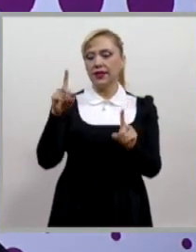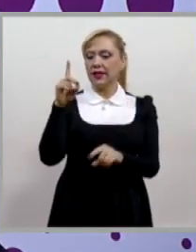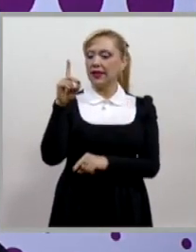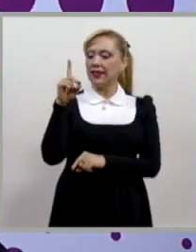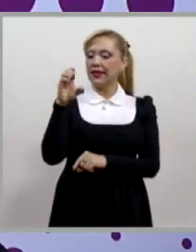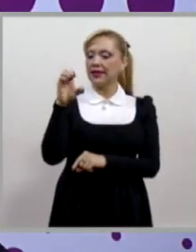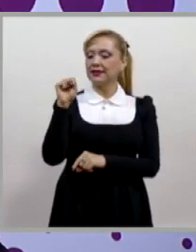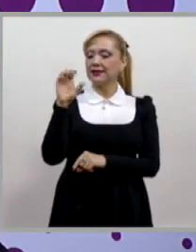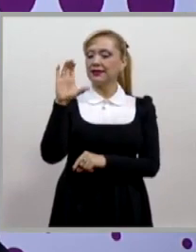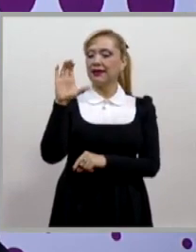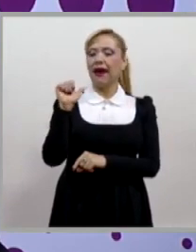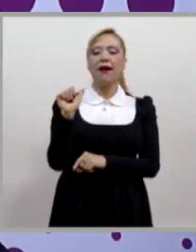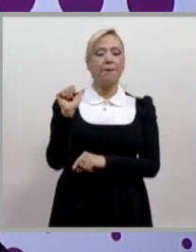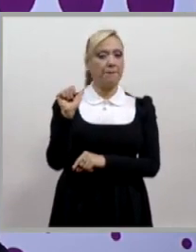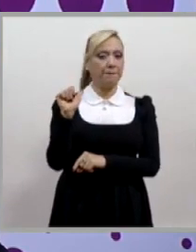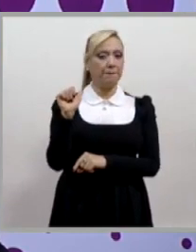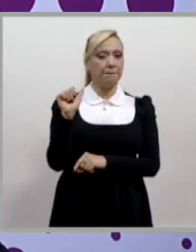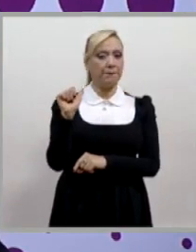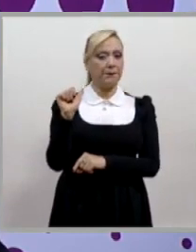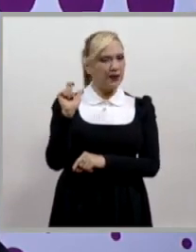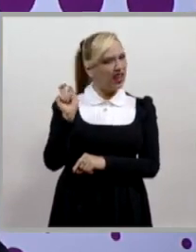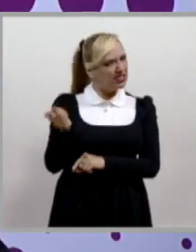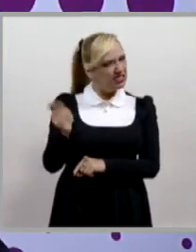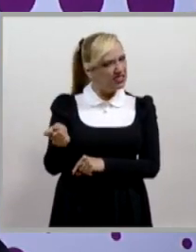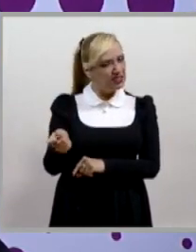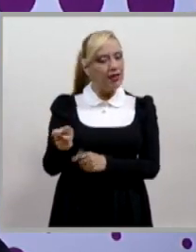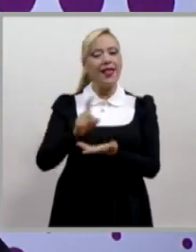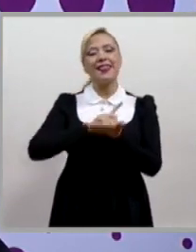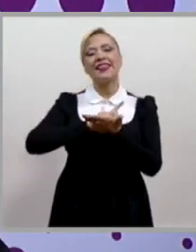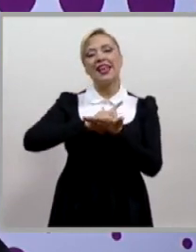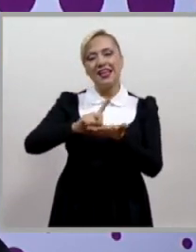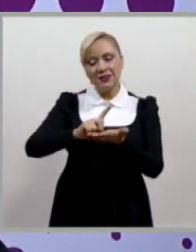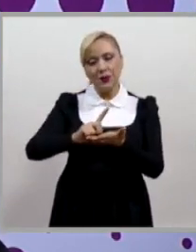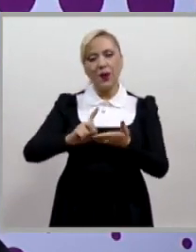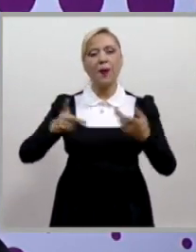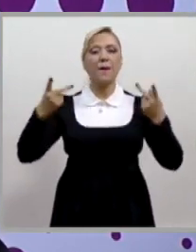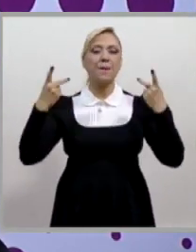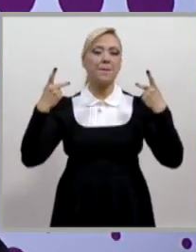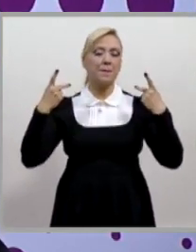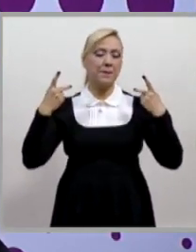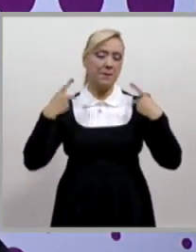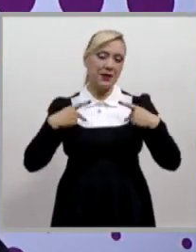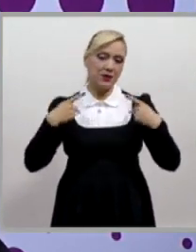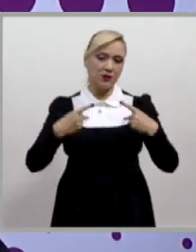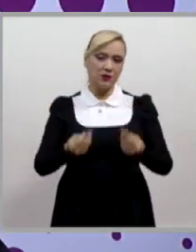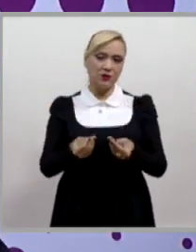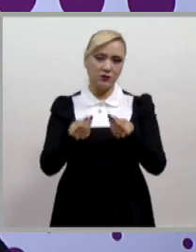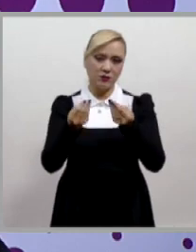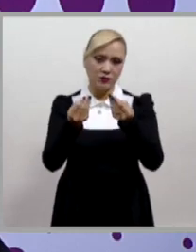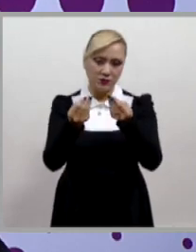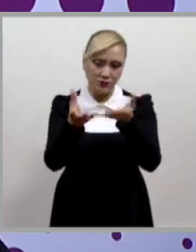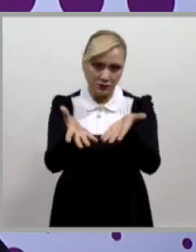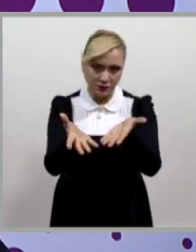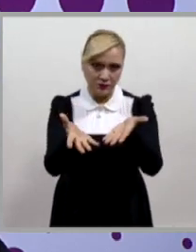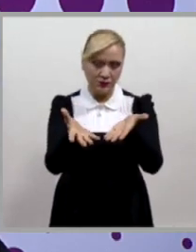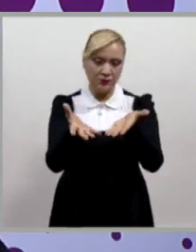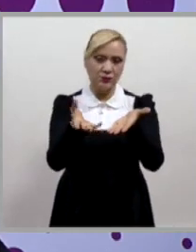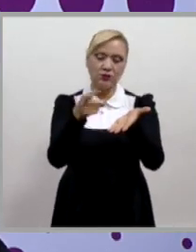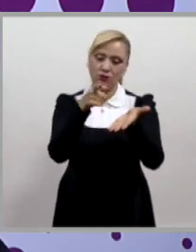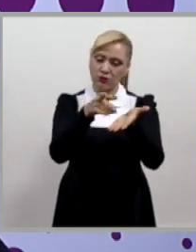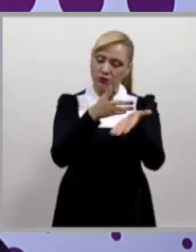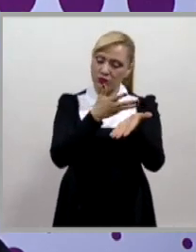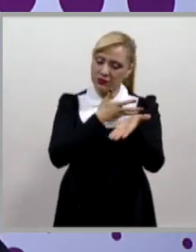se conocen, ¿no? En el ámbito, tienen una particularidad muy chistosa. Pueden generar